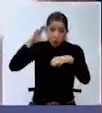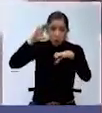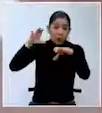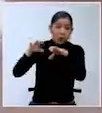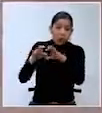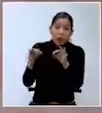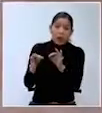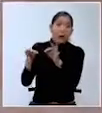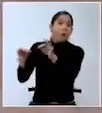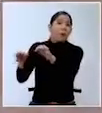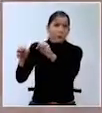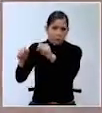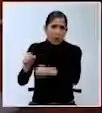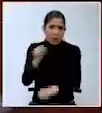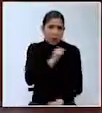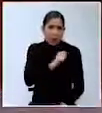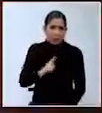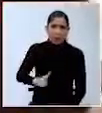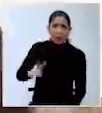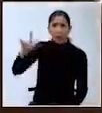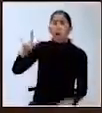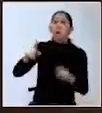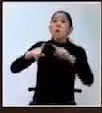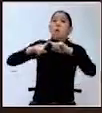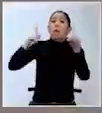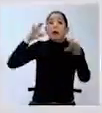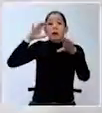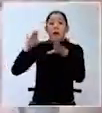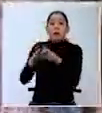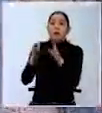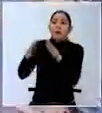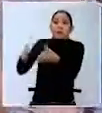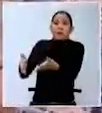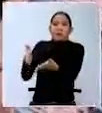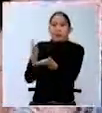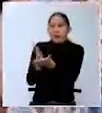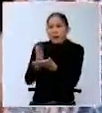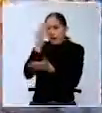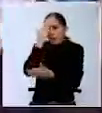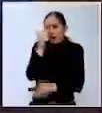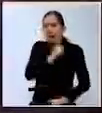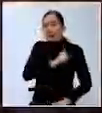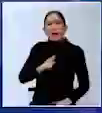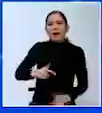alcaldía de la ciudad del Alto, pero que el mismo quedó paralizado por dificultades en la entidad alteña.